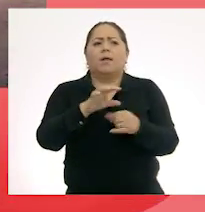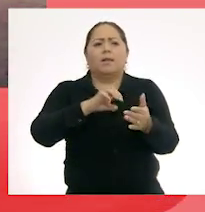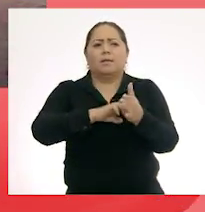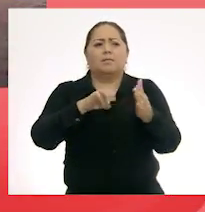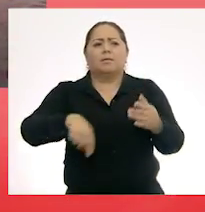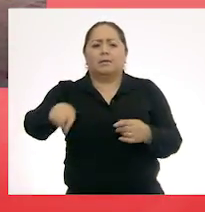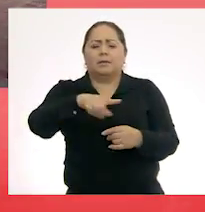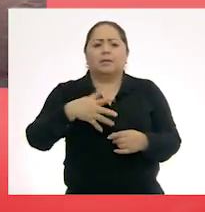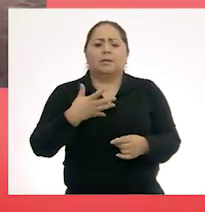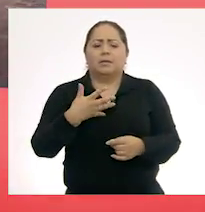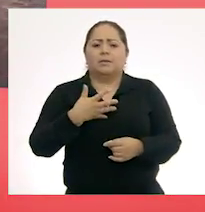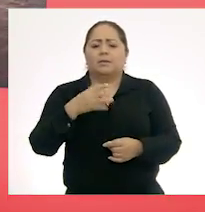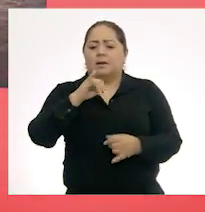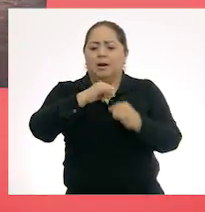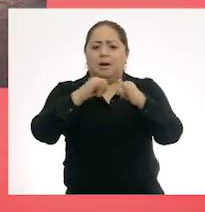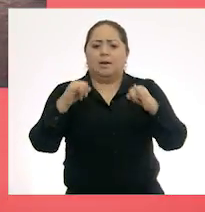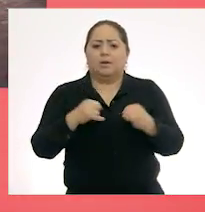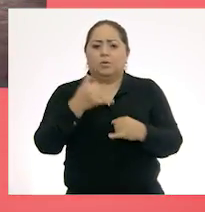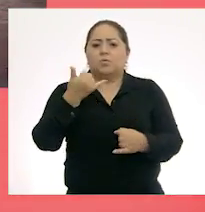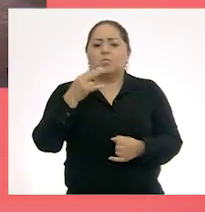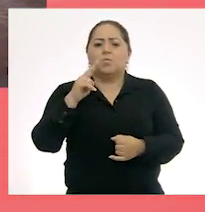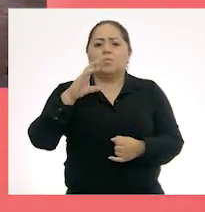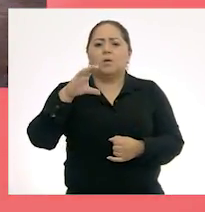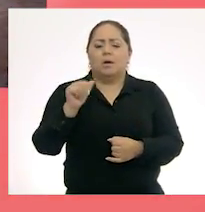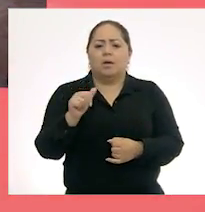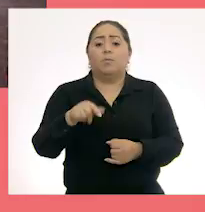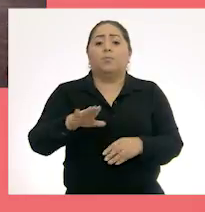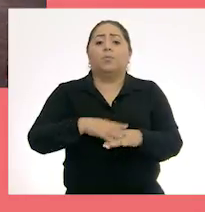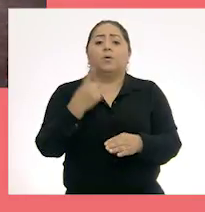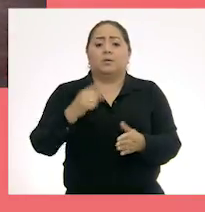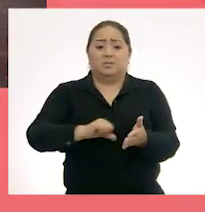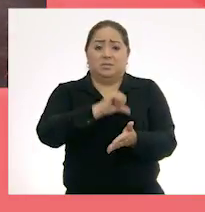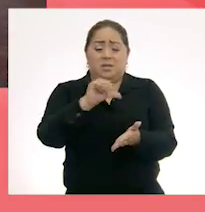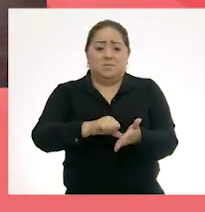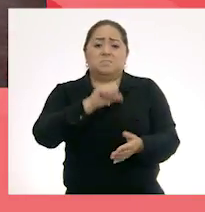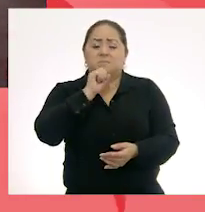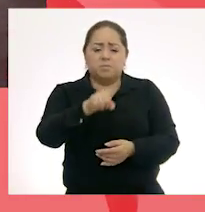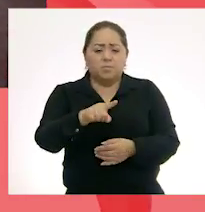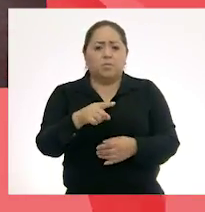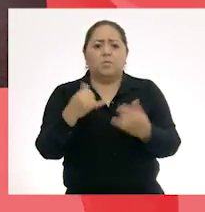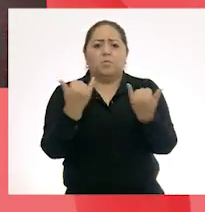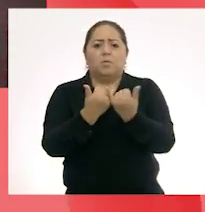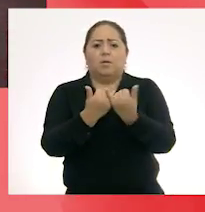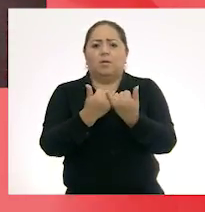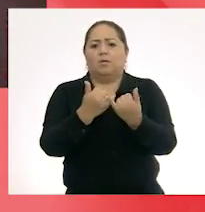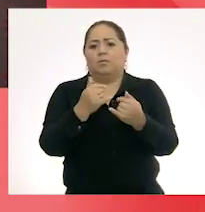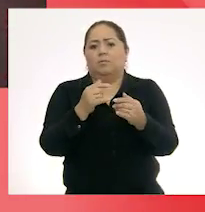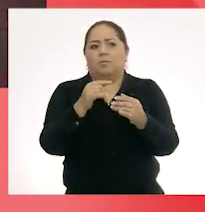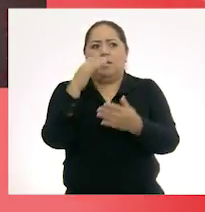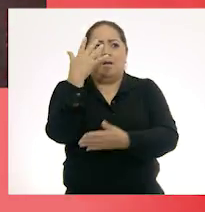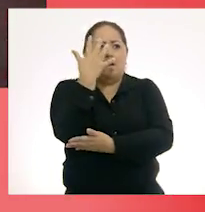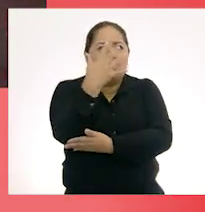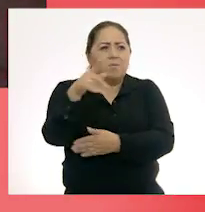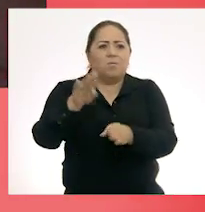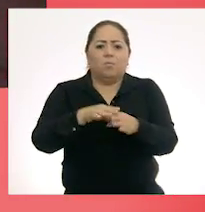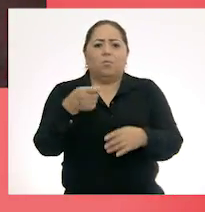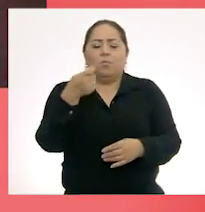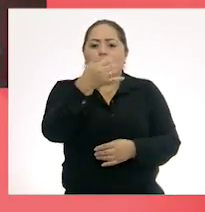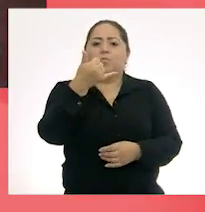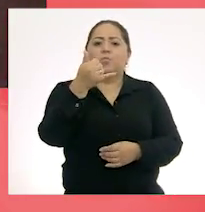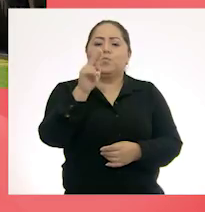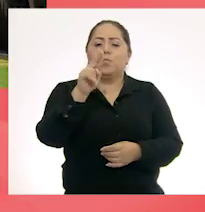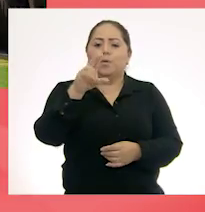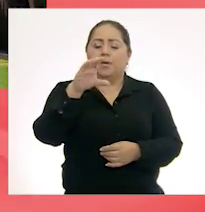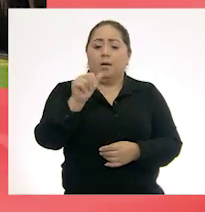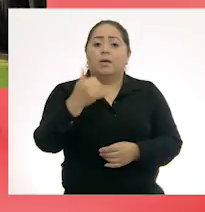ejemplo, le llamamos el Jardín Yuca, que en el centro del mismo se expone este mismo árbol por el nombre yucca,